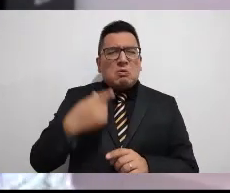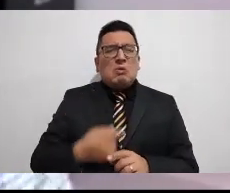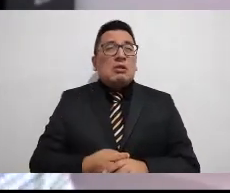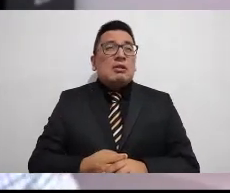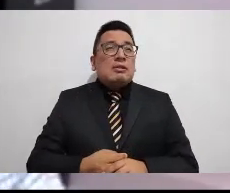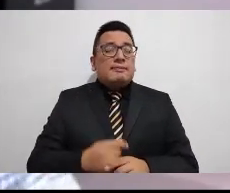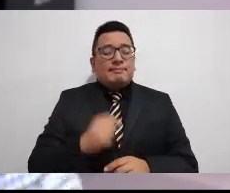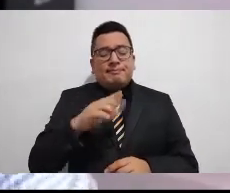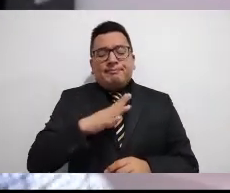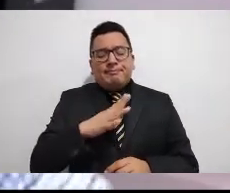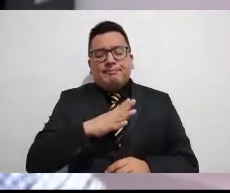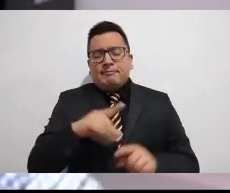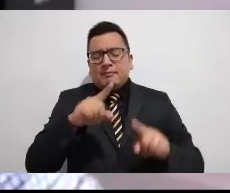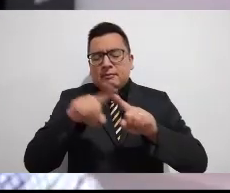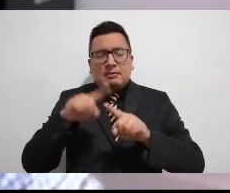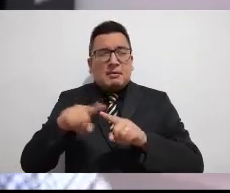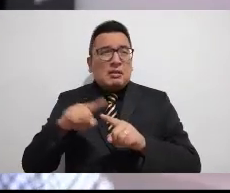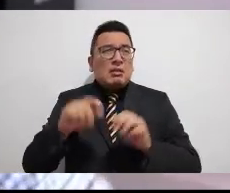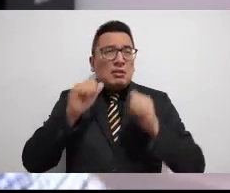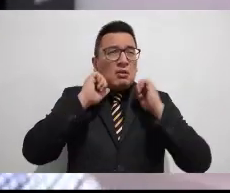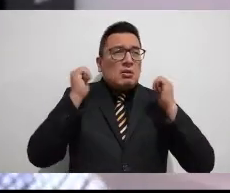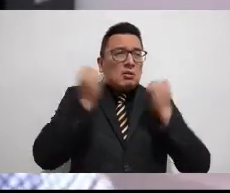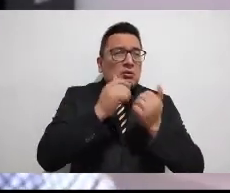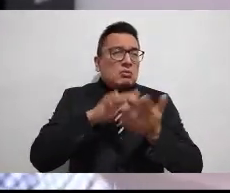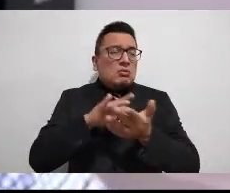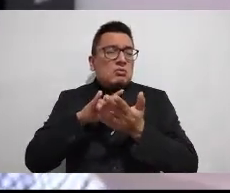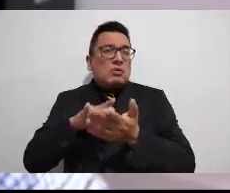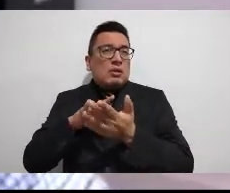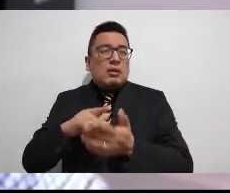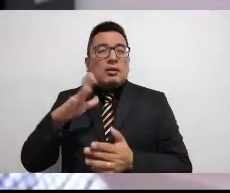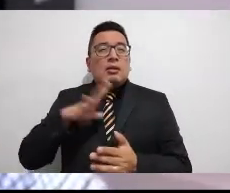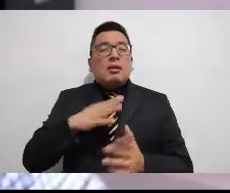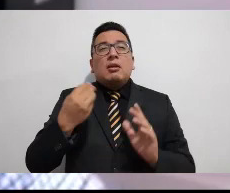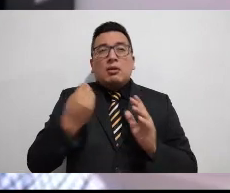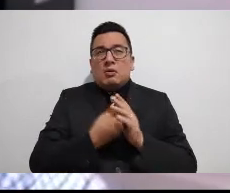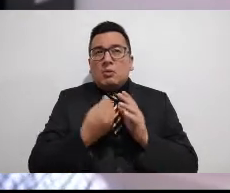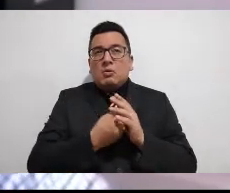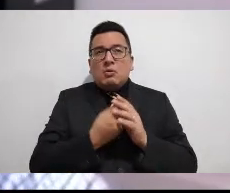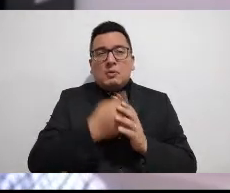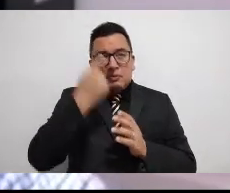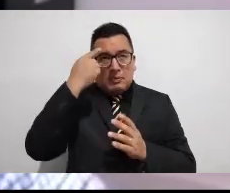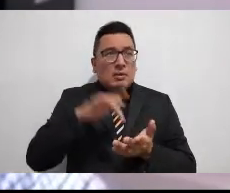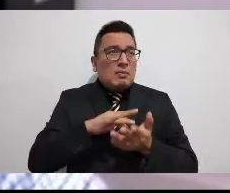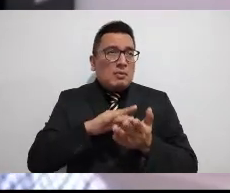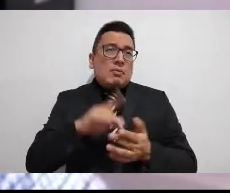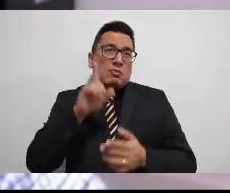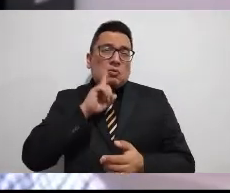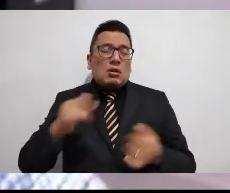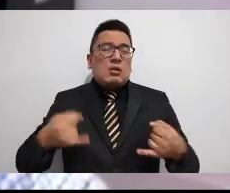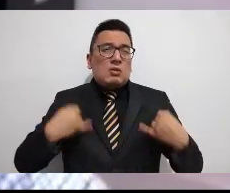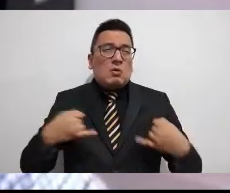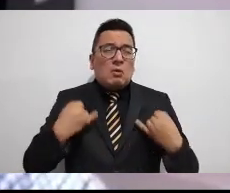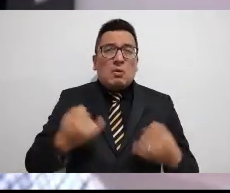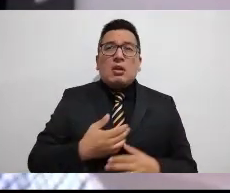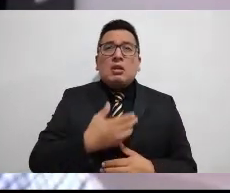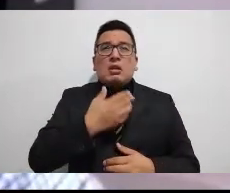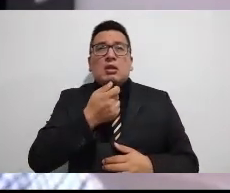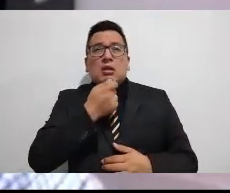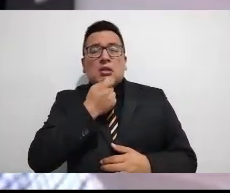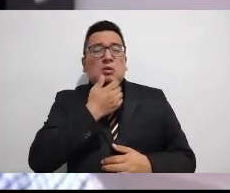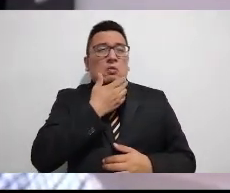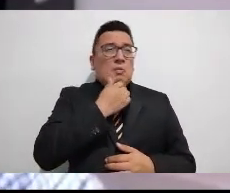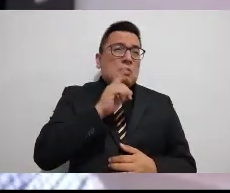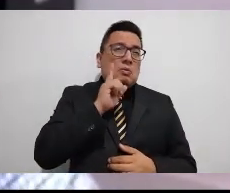también ha participado en muchas organizaciones de la sociedad civil, desarrollando talleres y cursos en favor de mujeres jóvenes, niñas y niños con